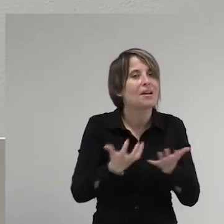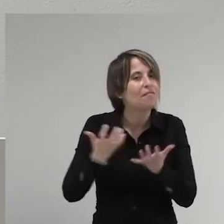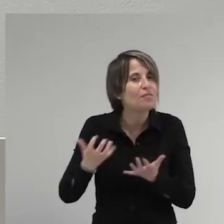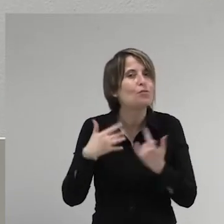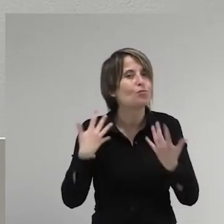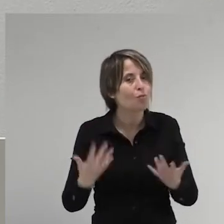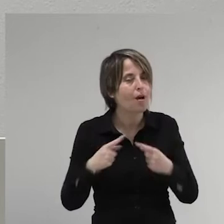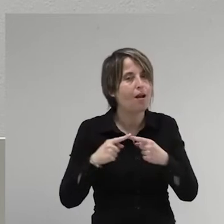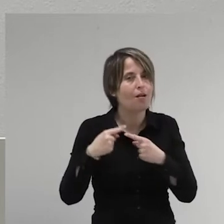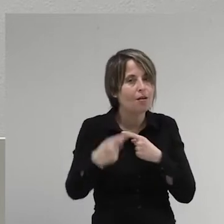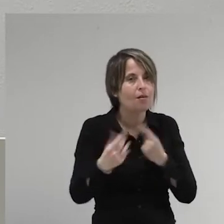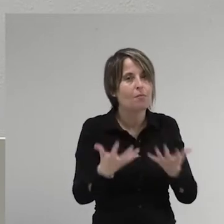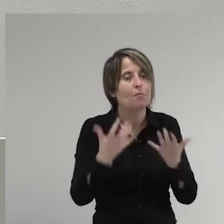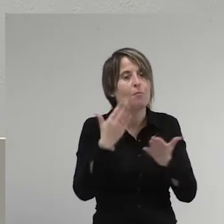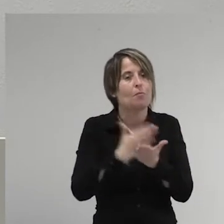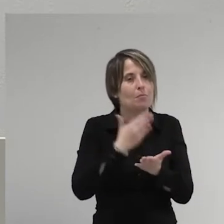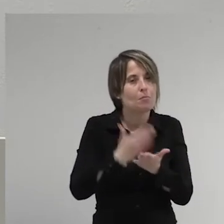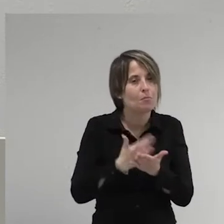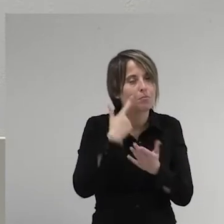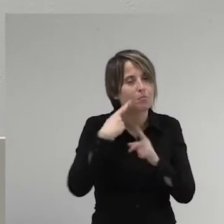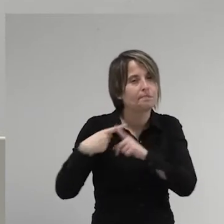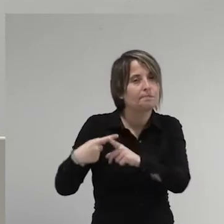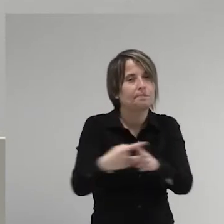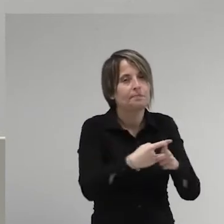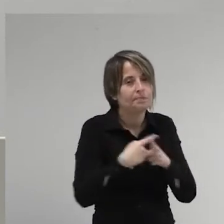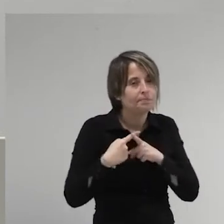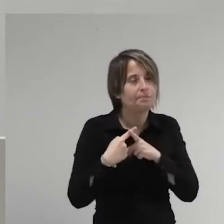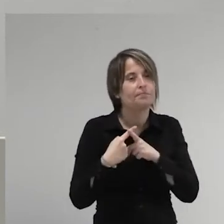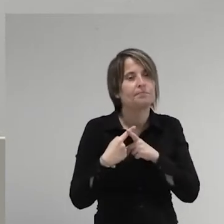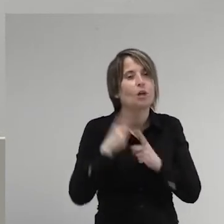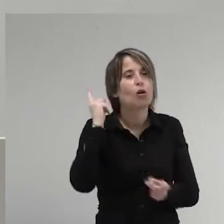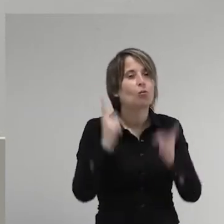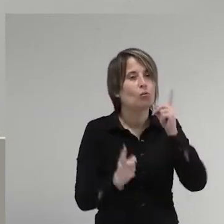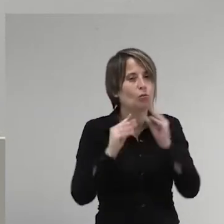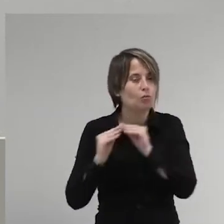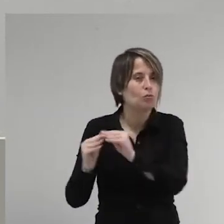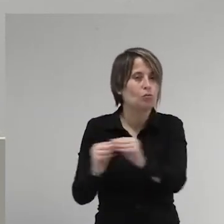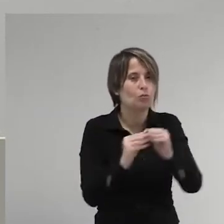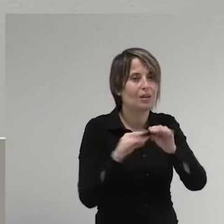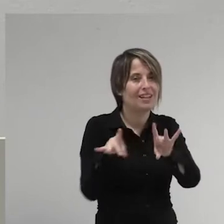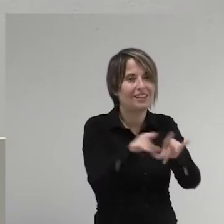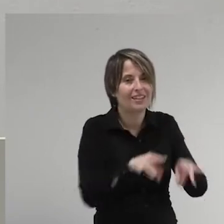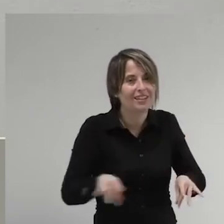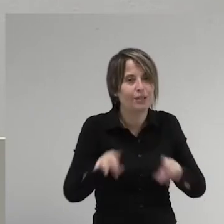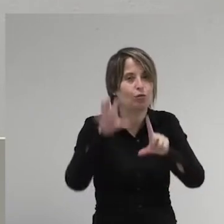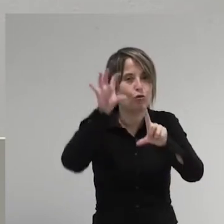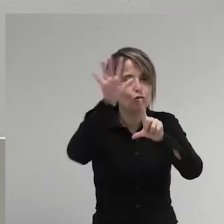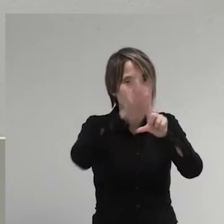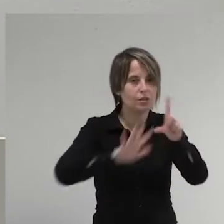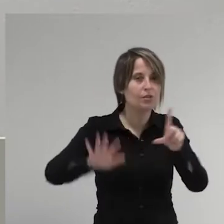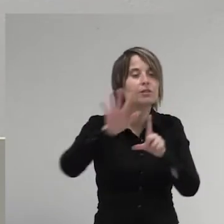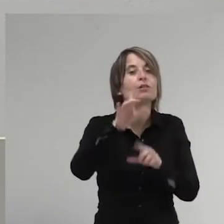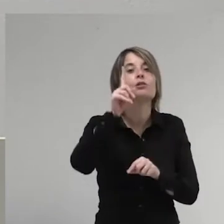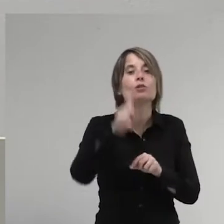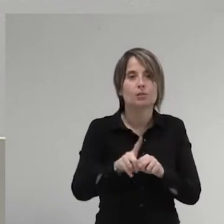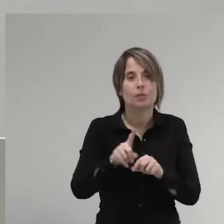produce en lo que es la racionalidad de la gubernamentalidad del territorio propio del Estado y también de